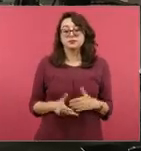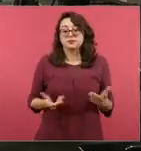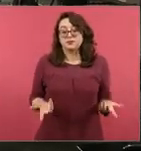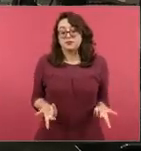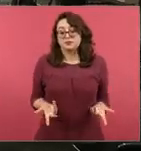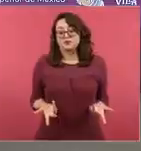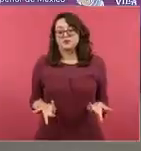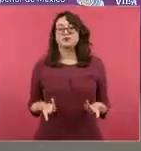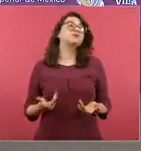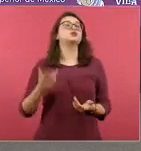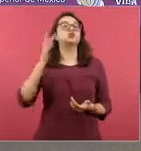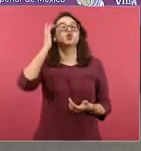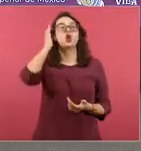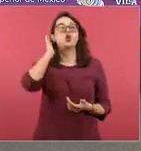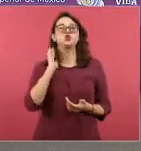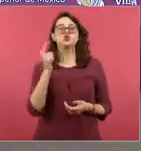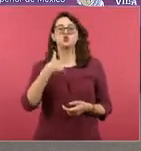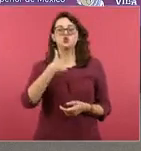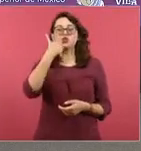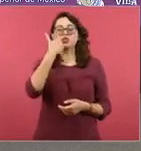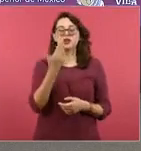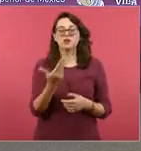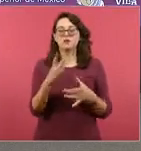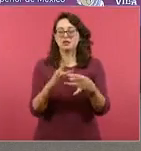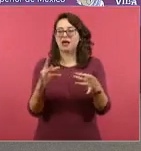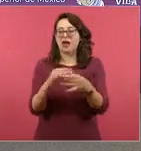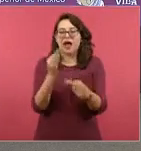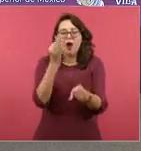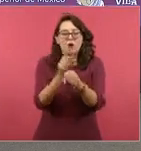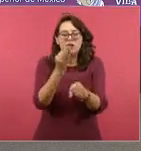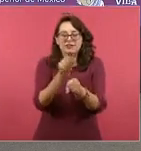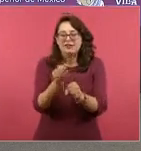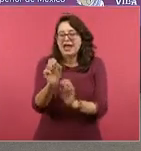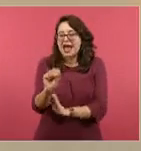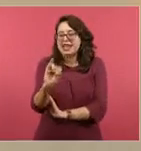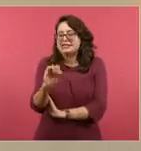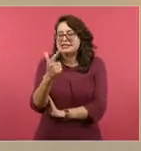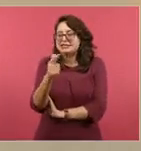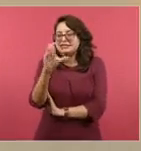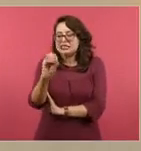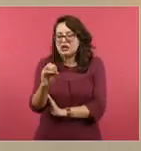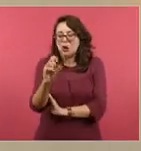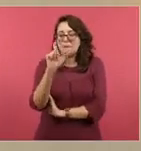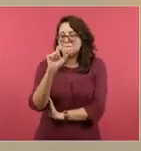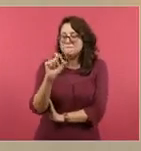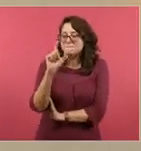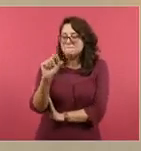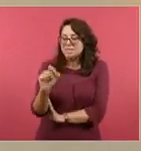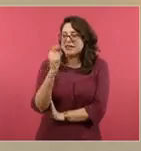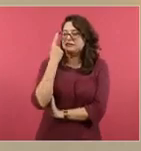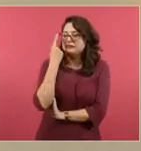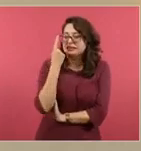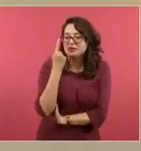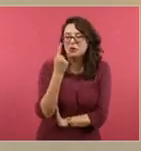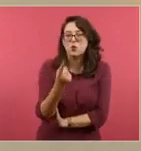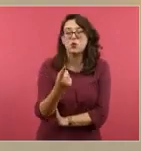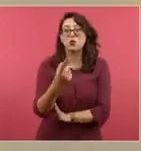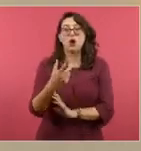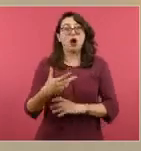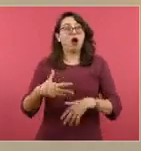es posible en este siglo decir que no hay matemática y no hay motivo